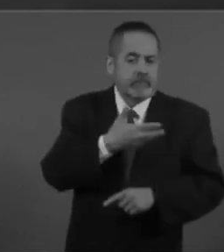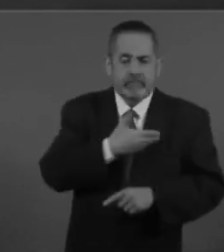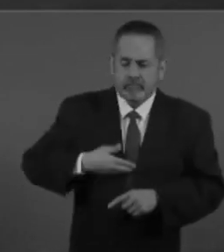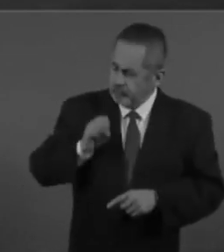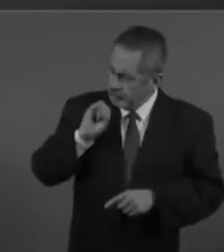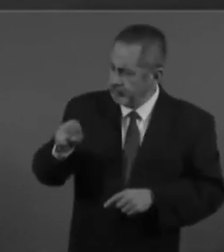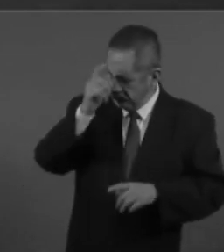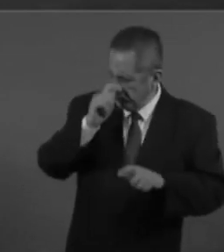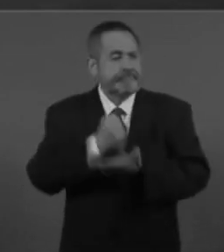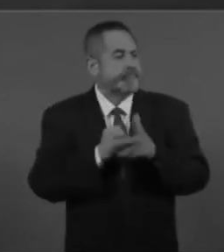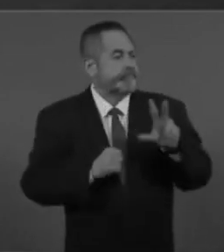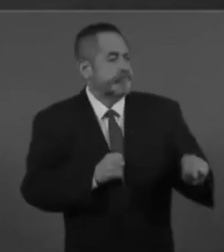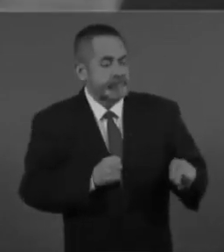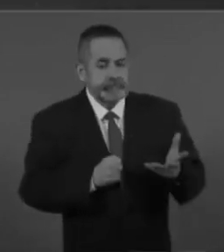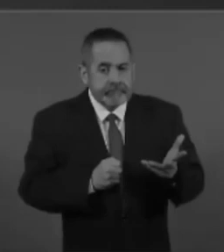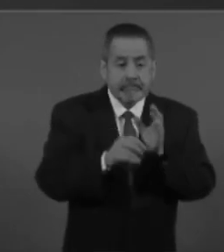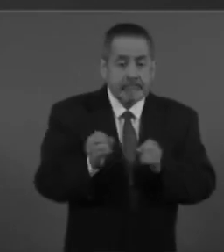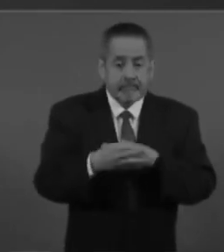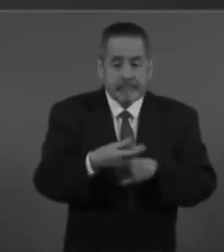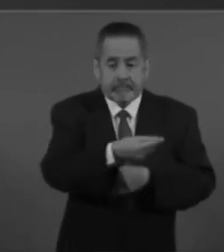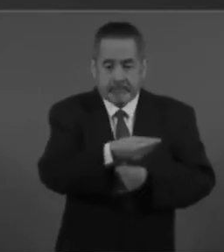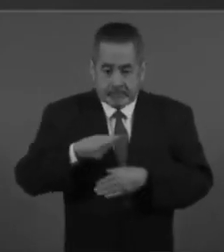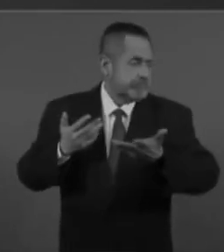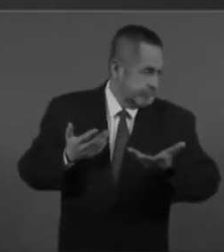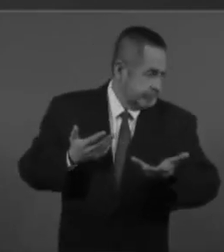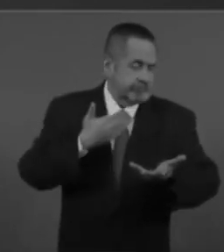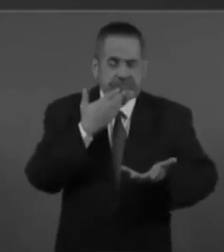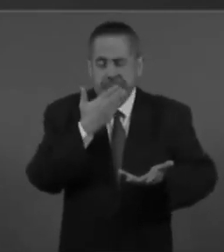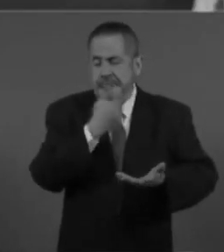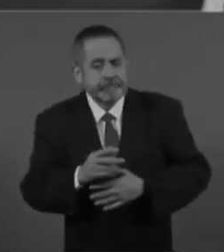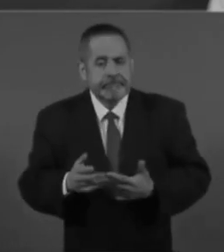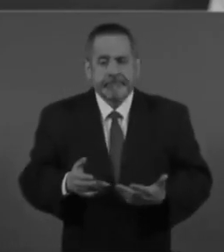presidenta originalmente. Me envió un oficio, está por escrito.